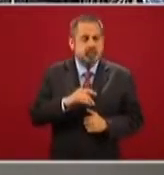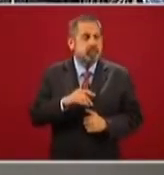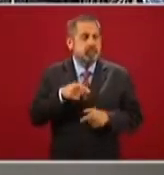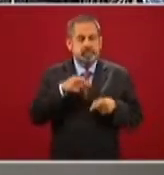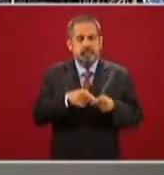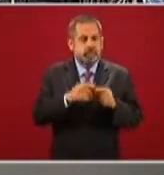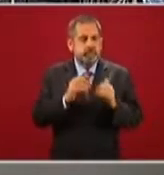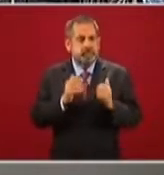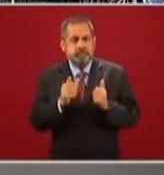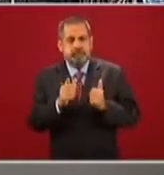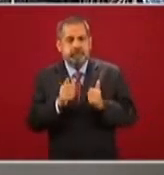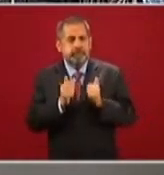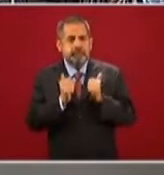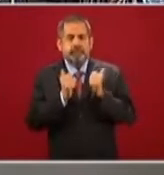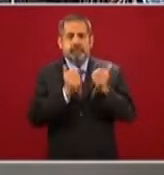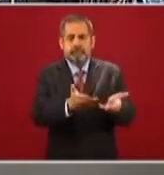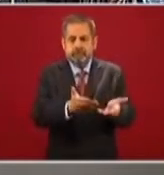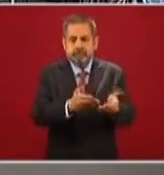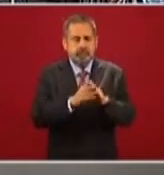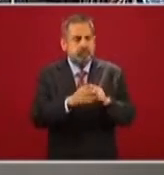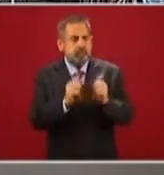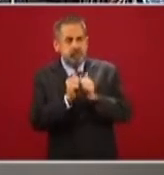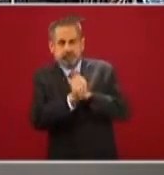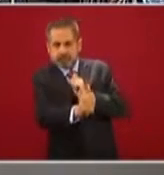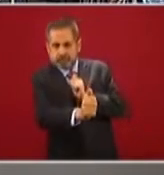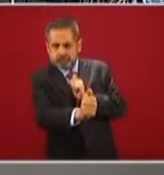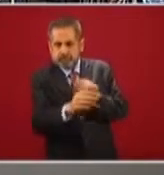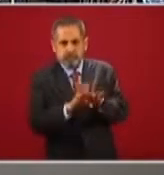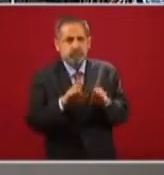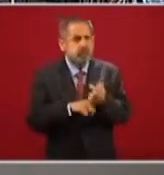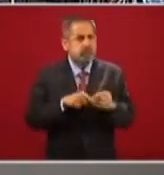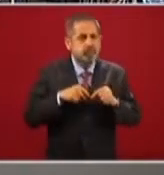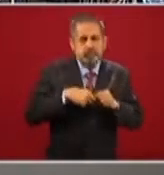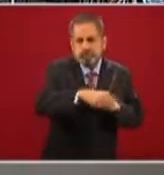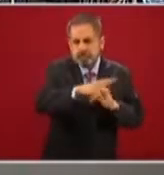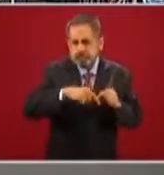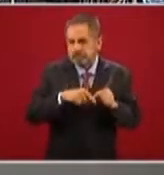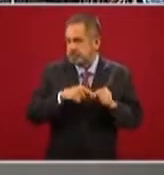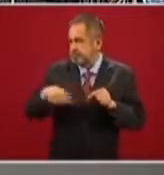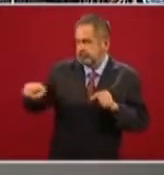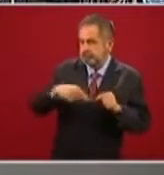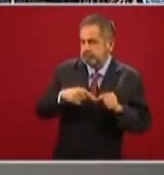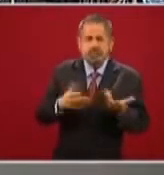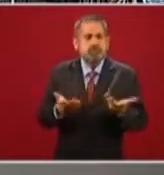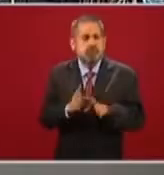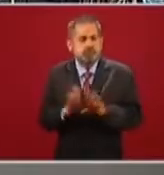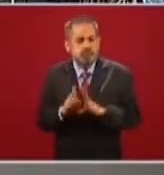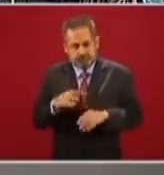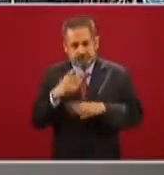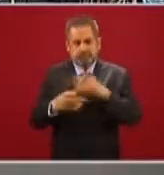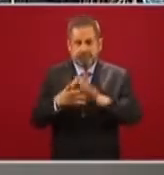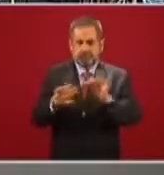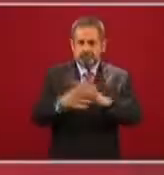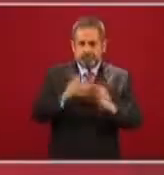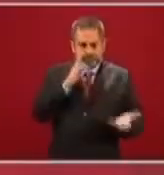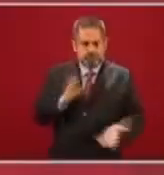a llegar al aeropuerto, las vialidades que se están contemplando, y le vamos